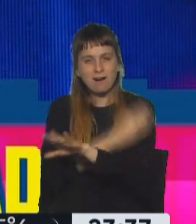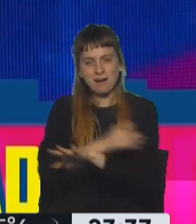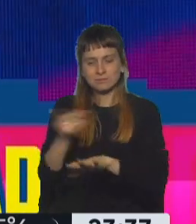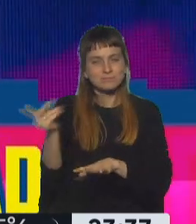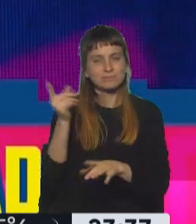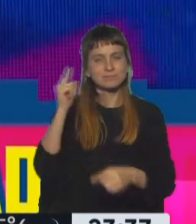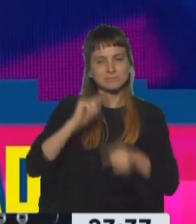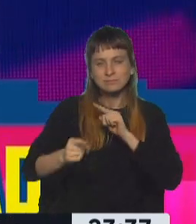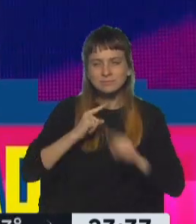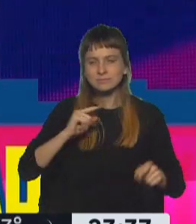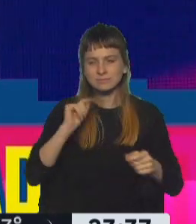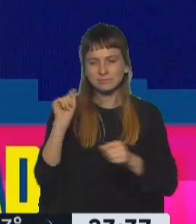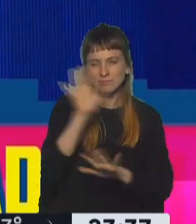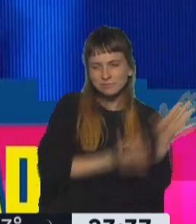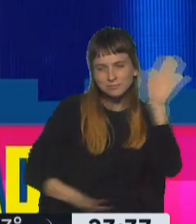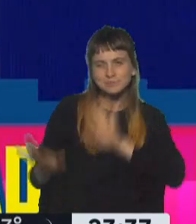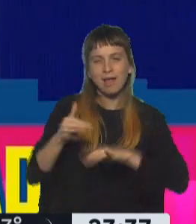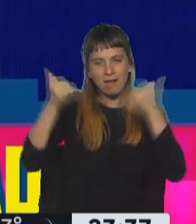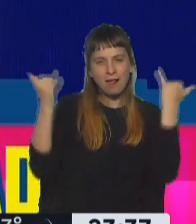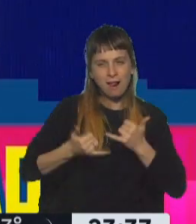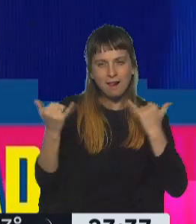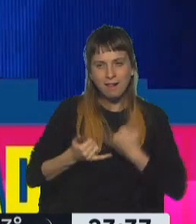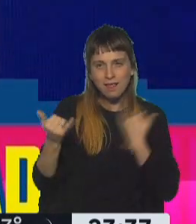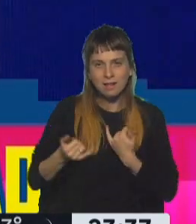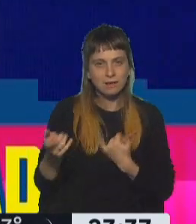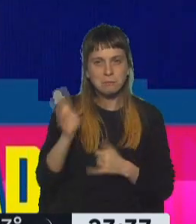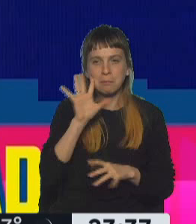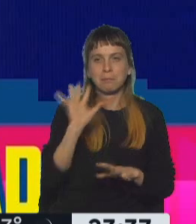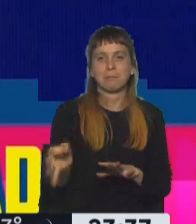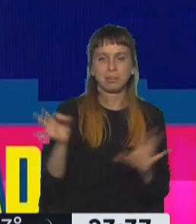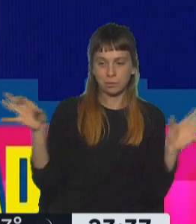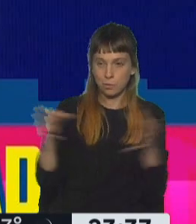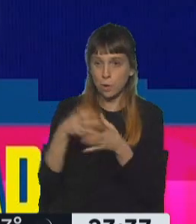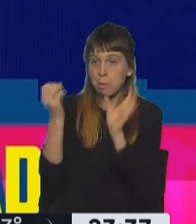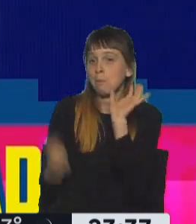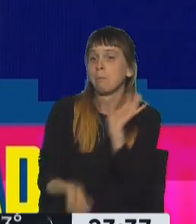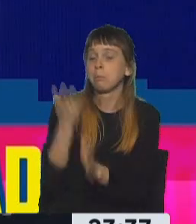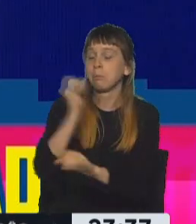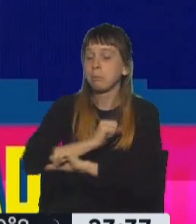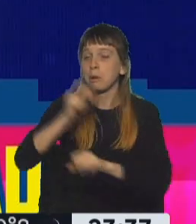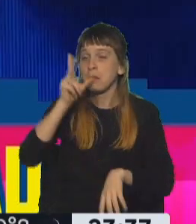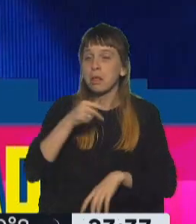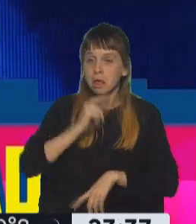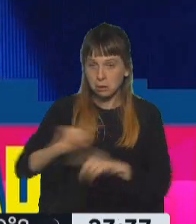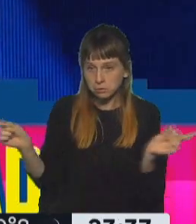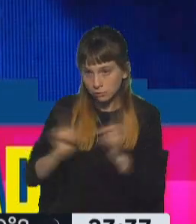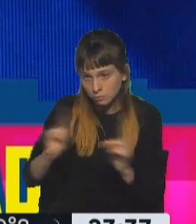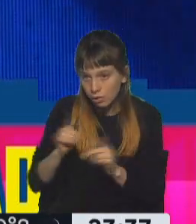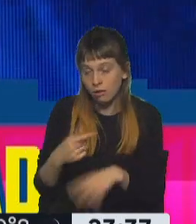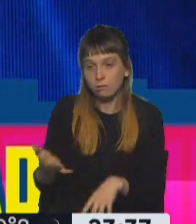cómo se comprobó en estos grupos que no eran espontáneos, que eran